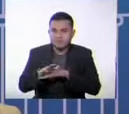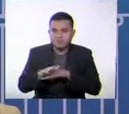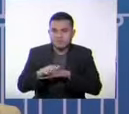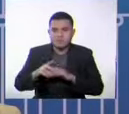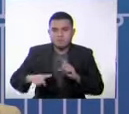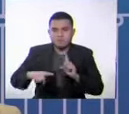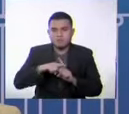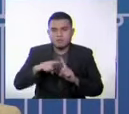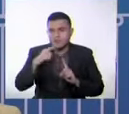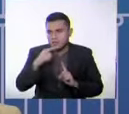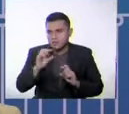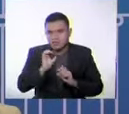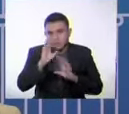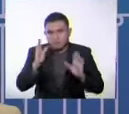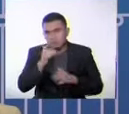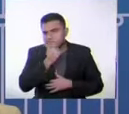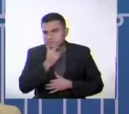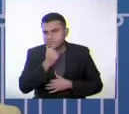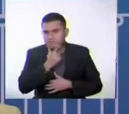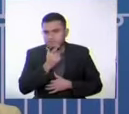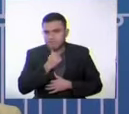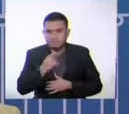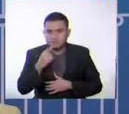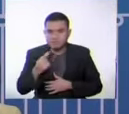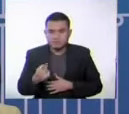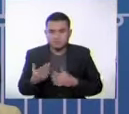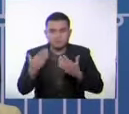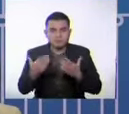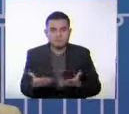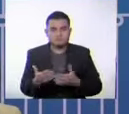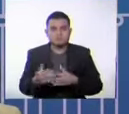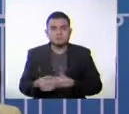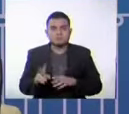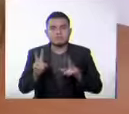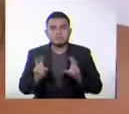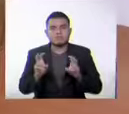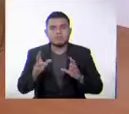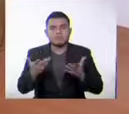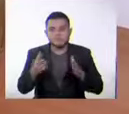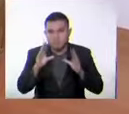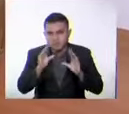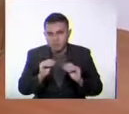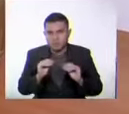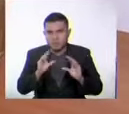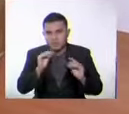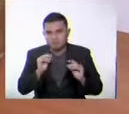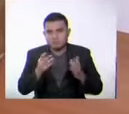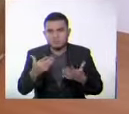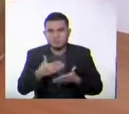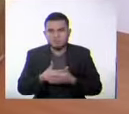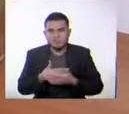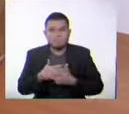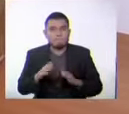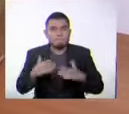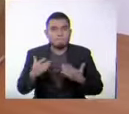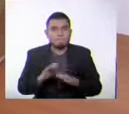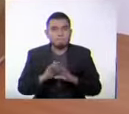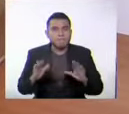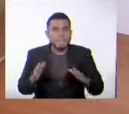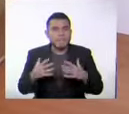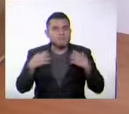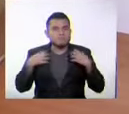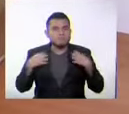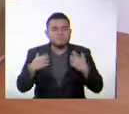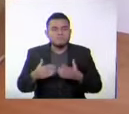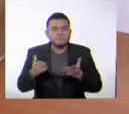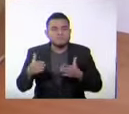positivo, quién aclara dudas, quién te ofrece ese espacio para poder hablar de sexualidad. Sí, totalmente, porque al final la vida es un